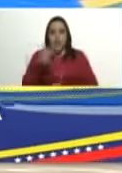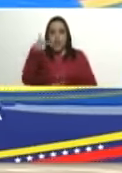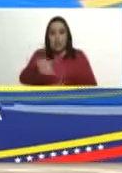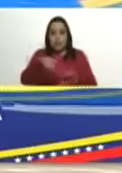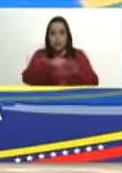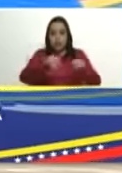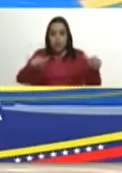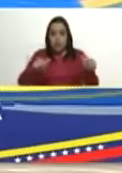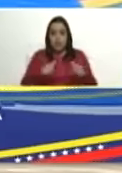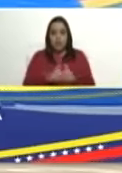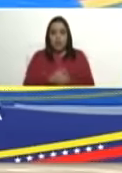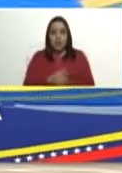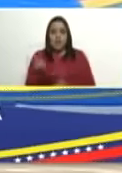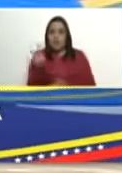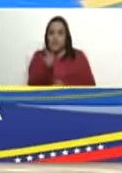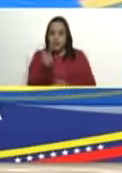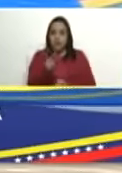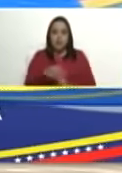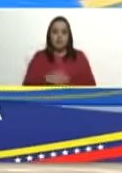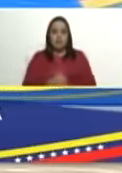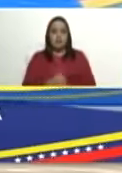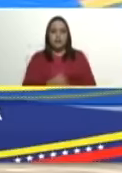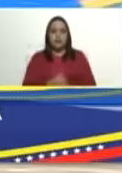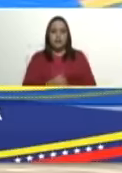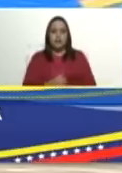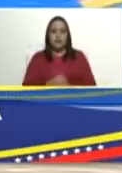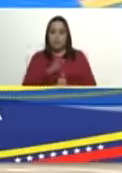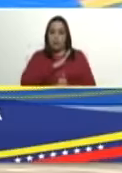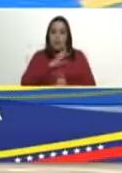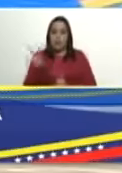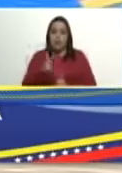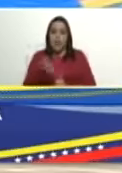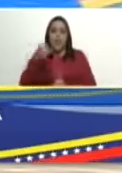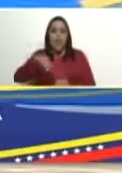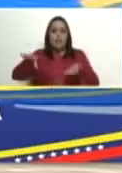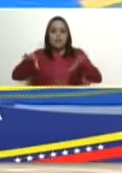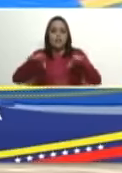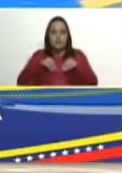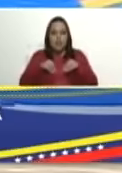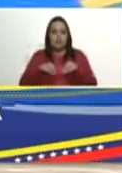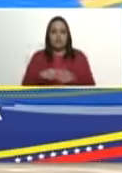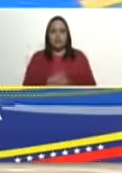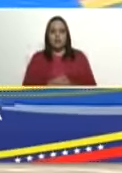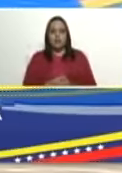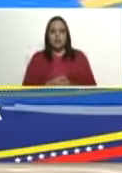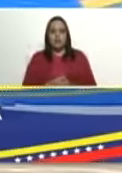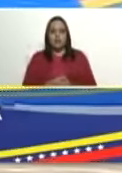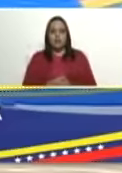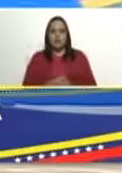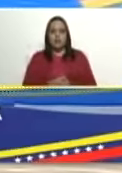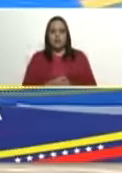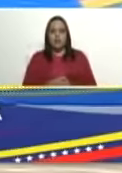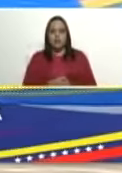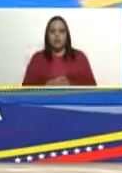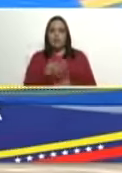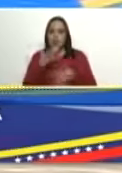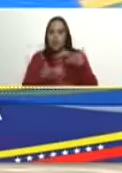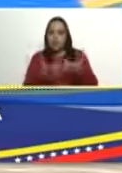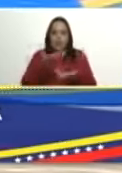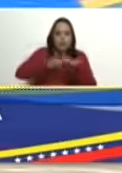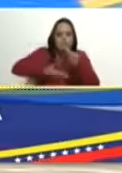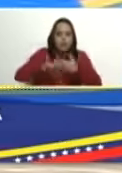territorio venezolano es reconocido por acto diplomático